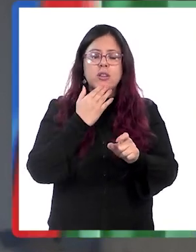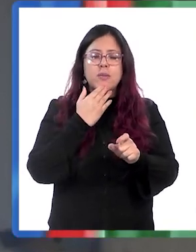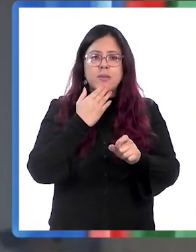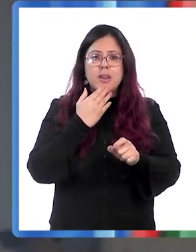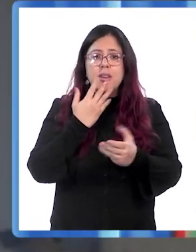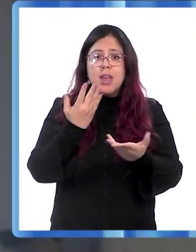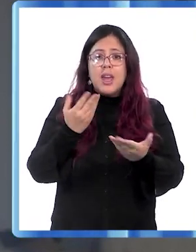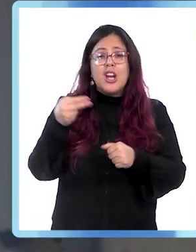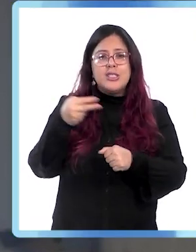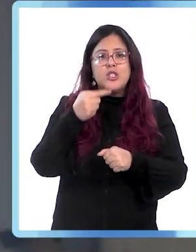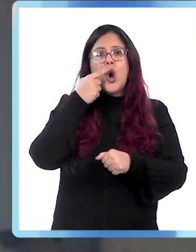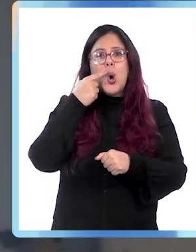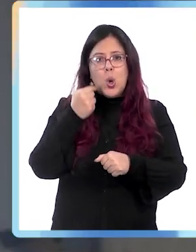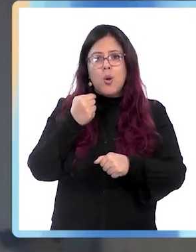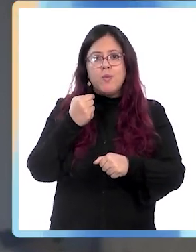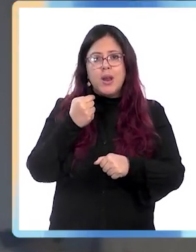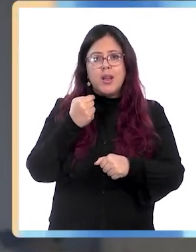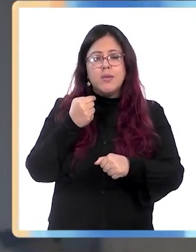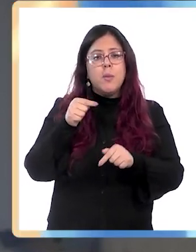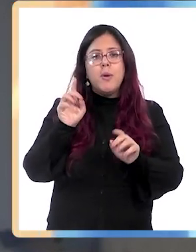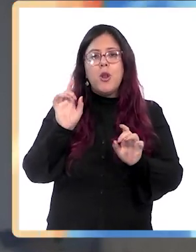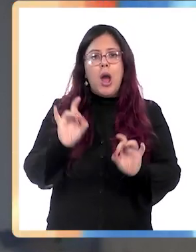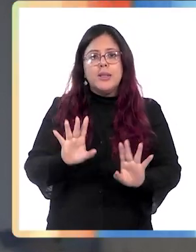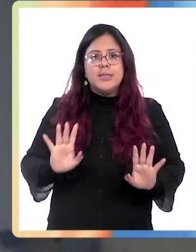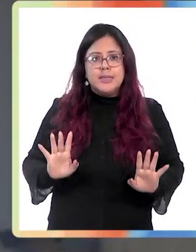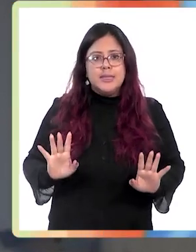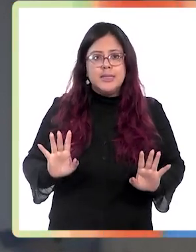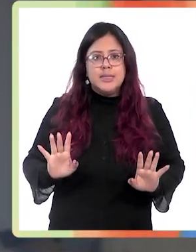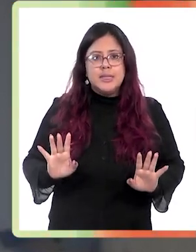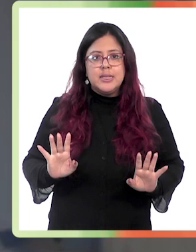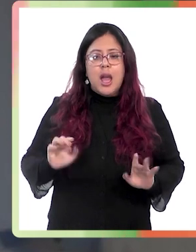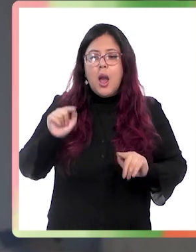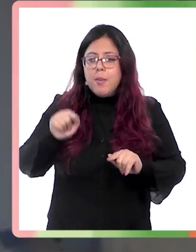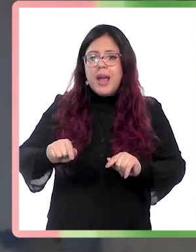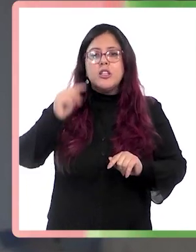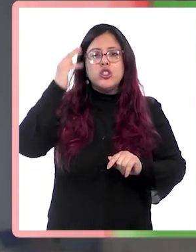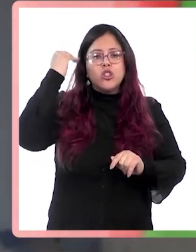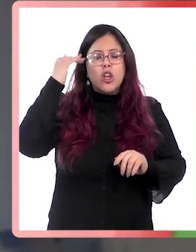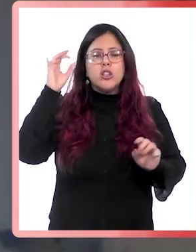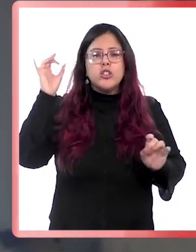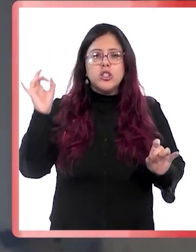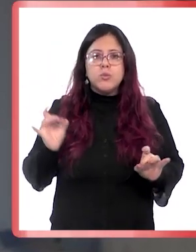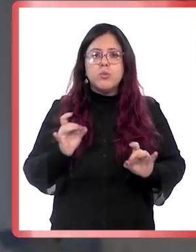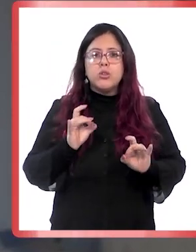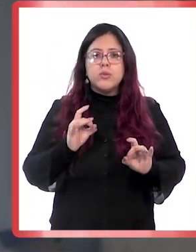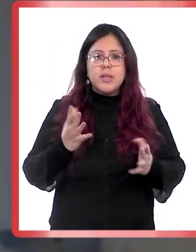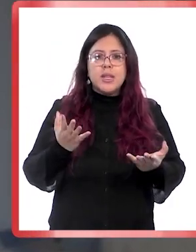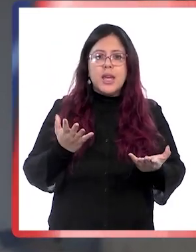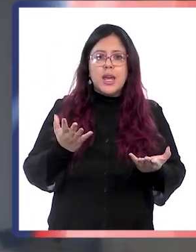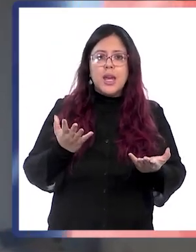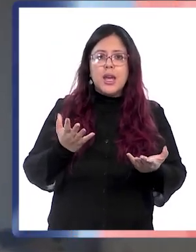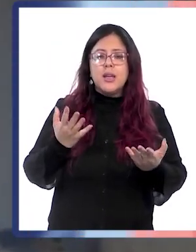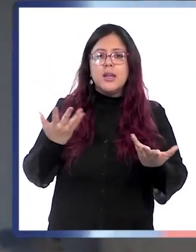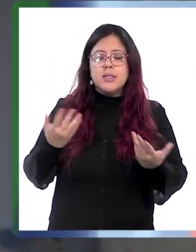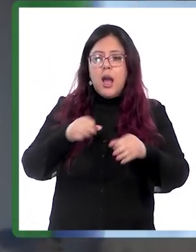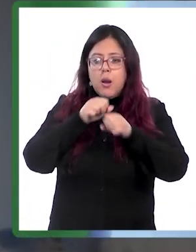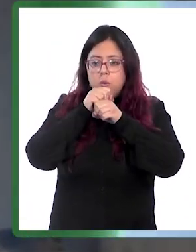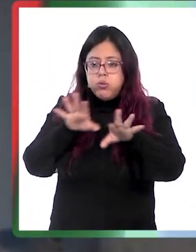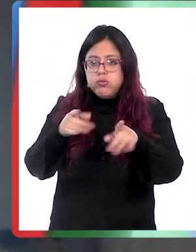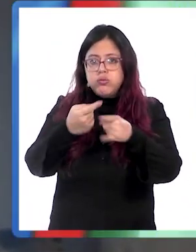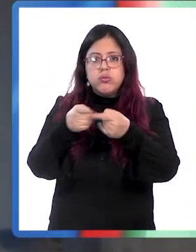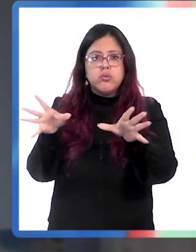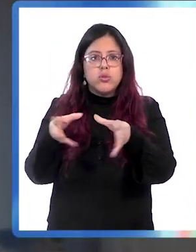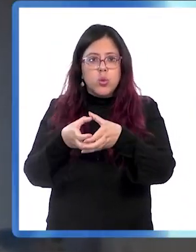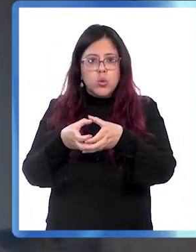con hombres y quedó ahí, pero uno no sabía si podría haber pasado a otro grupo. Finalmente no,